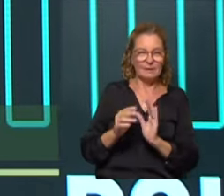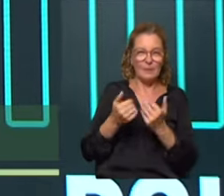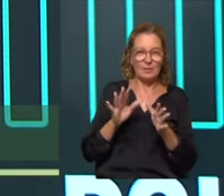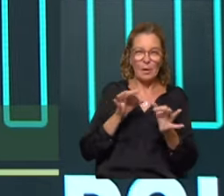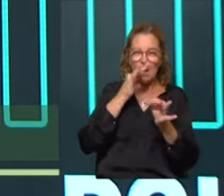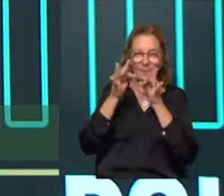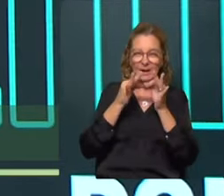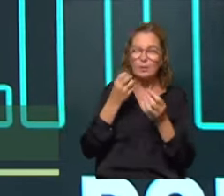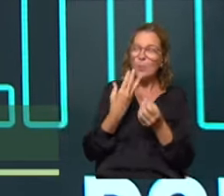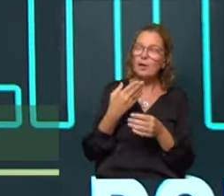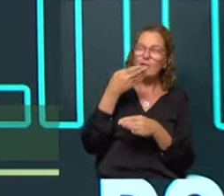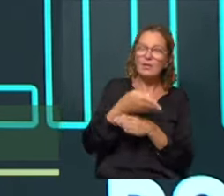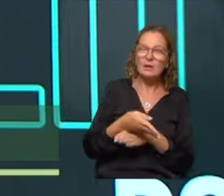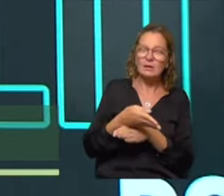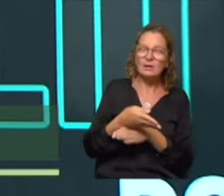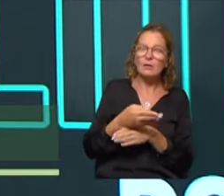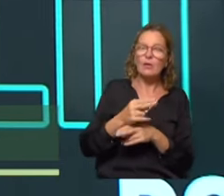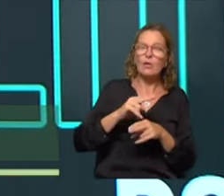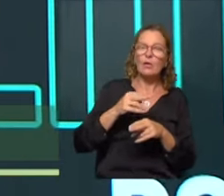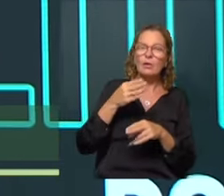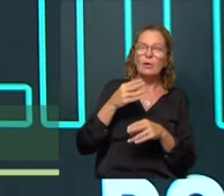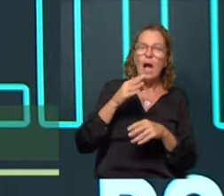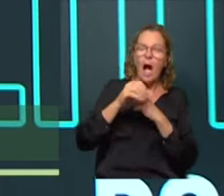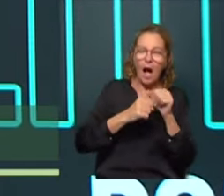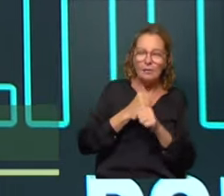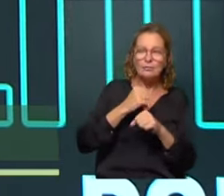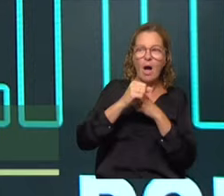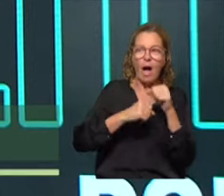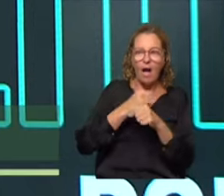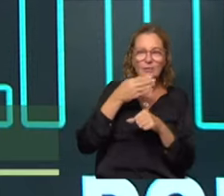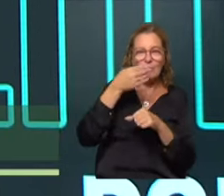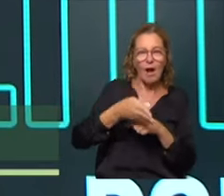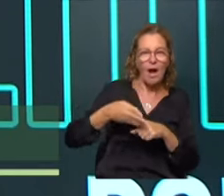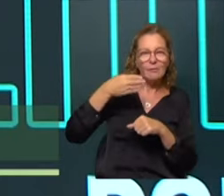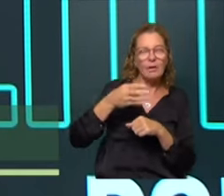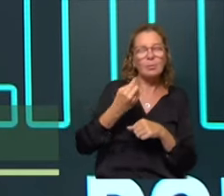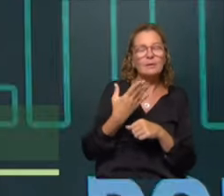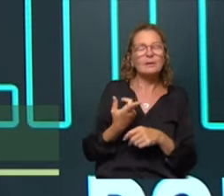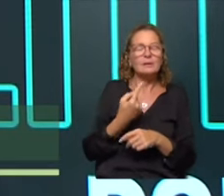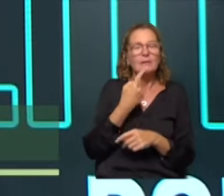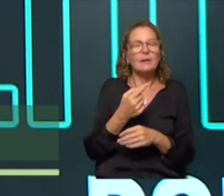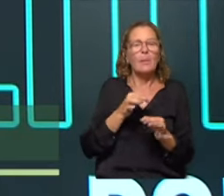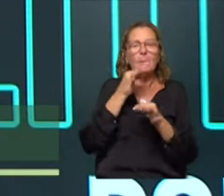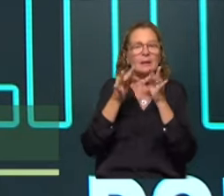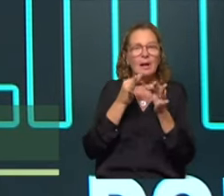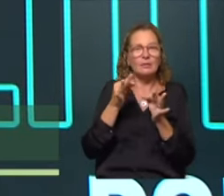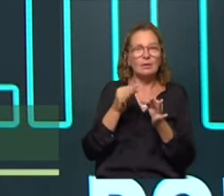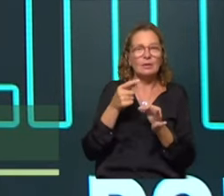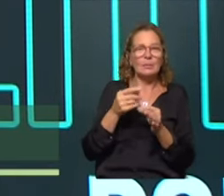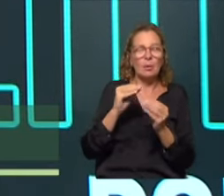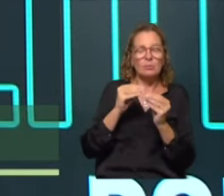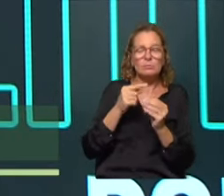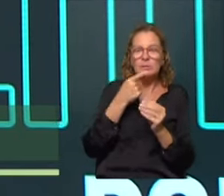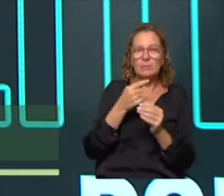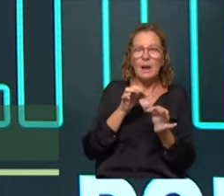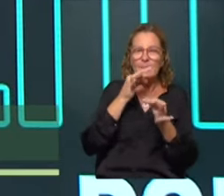explicando por qué iba, ¿no? Es decir, el ritual que tiene de ir todos los años con una concepción, digamos, de rendir